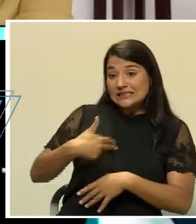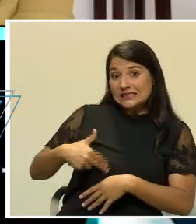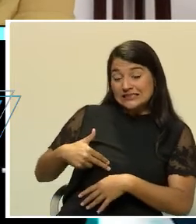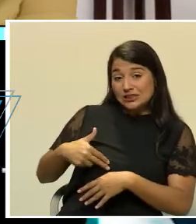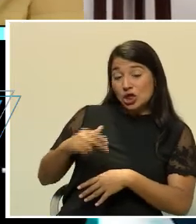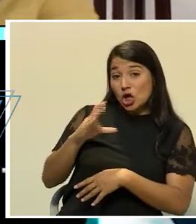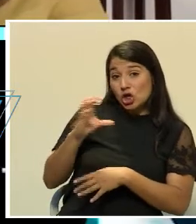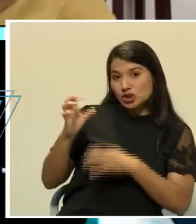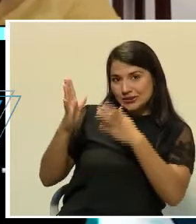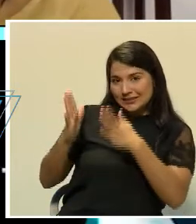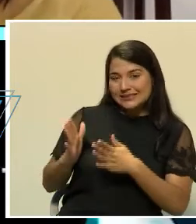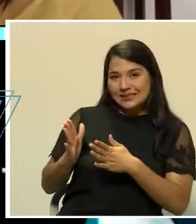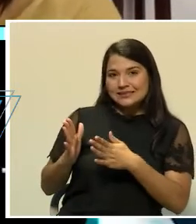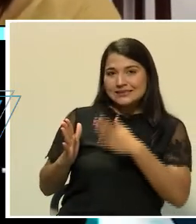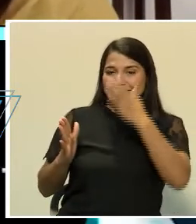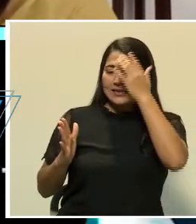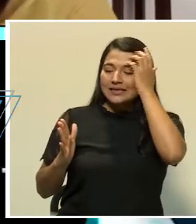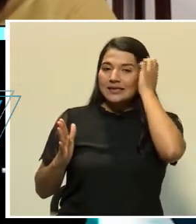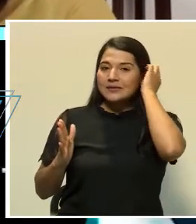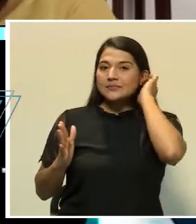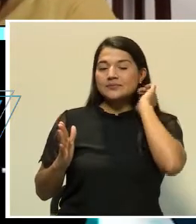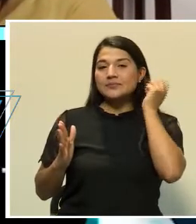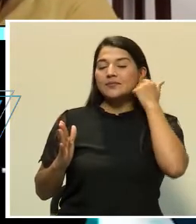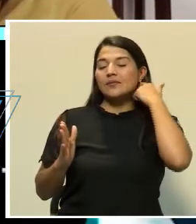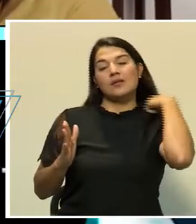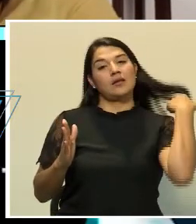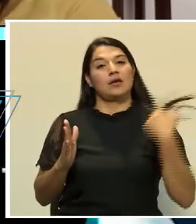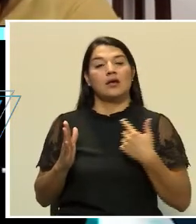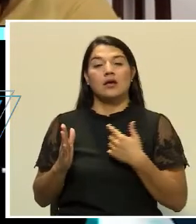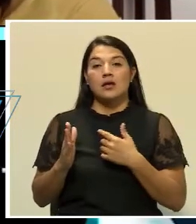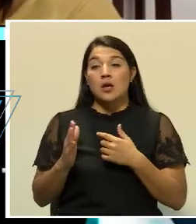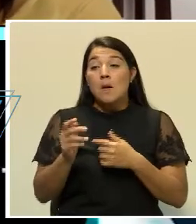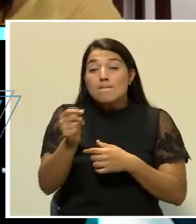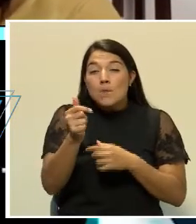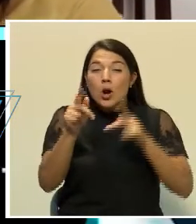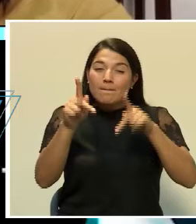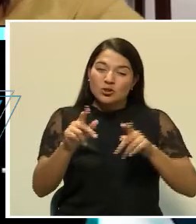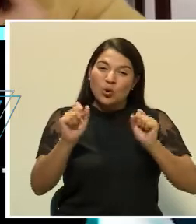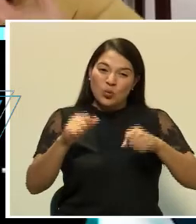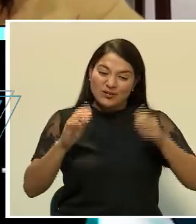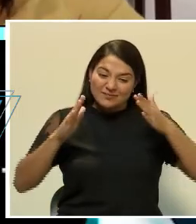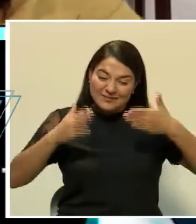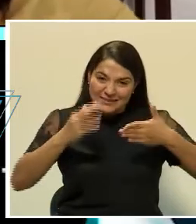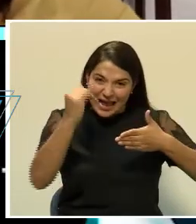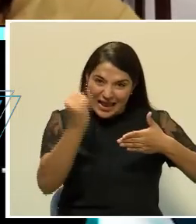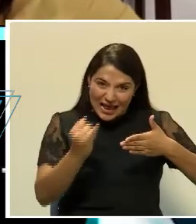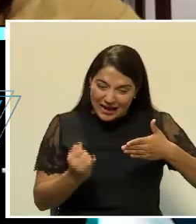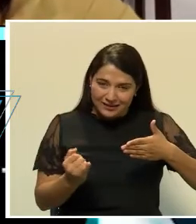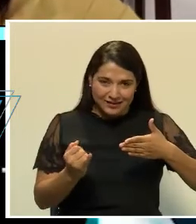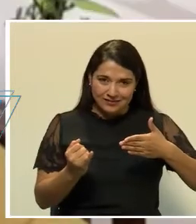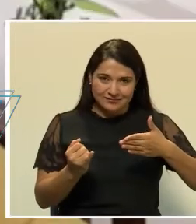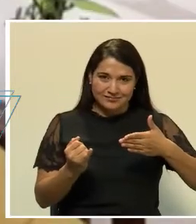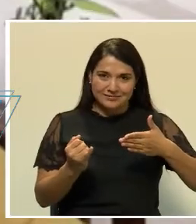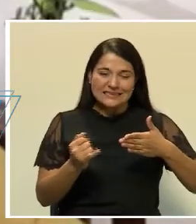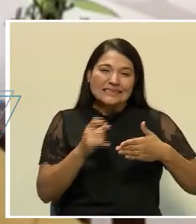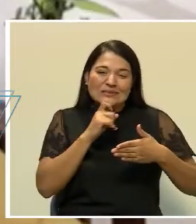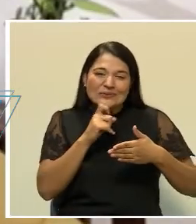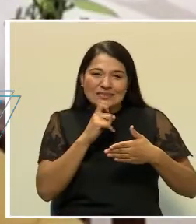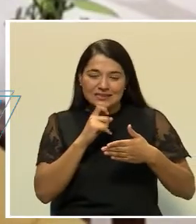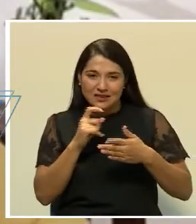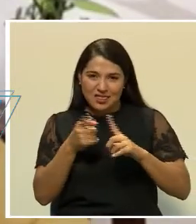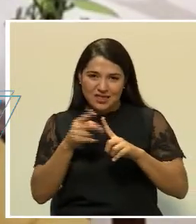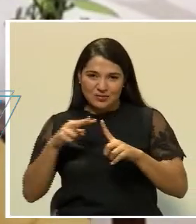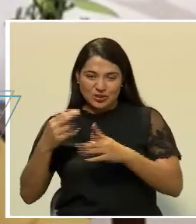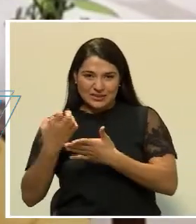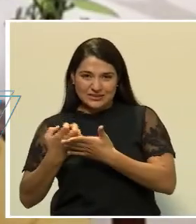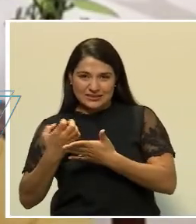naturaleza de las personas que se pueden dedicar al arte, que pueden dedicar el tiempo y dedicarse exclusivamente a esto, la